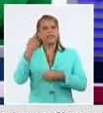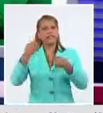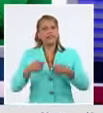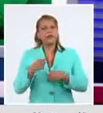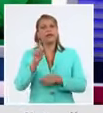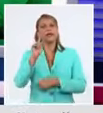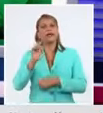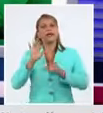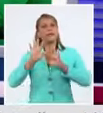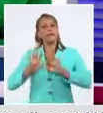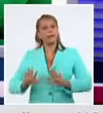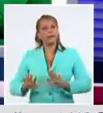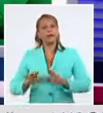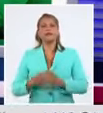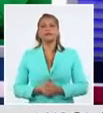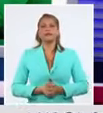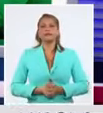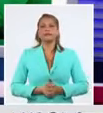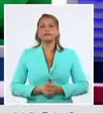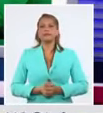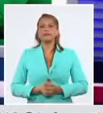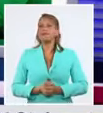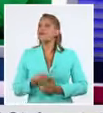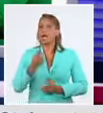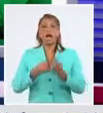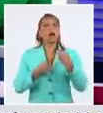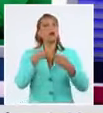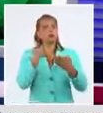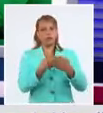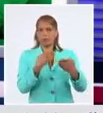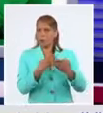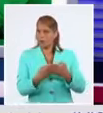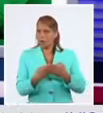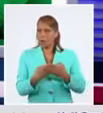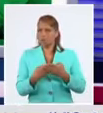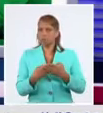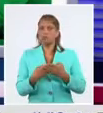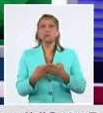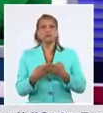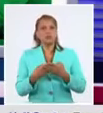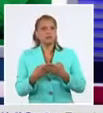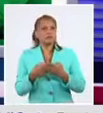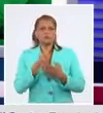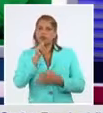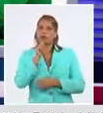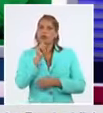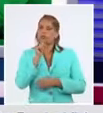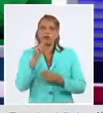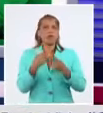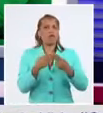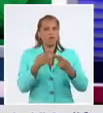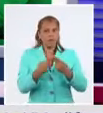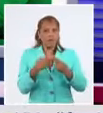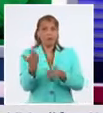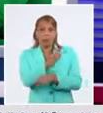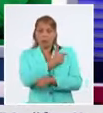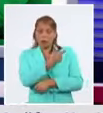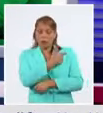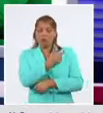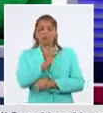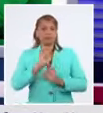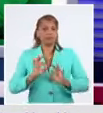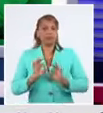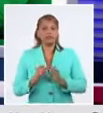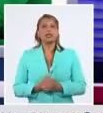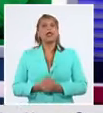una seguridad probada, no se descarta y está dentro de las acciones esperadas que